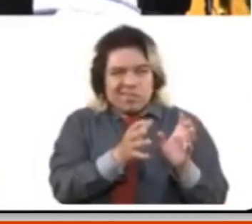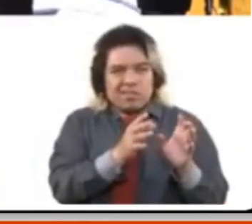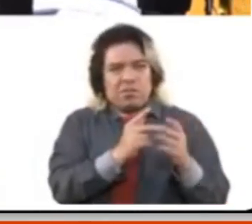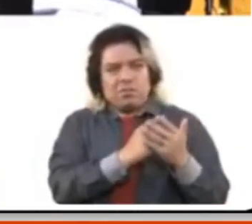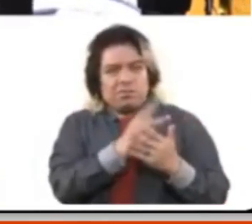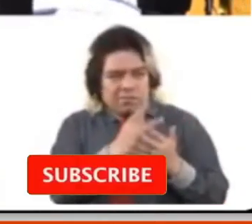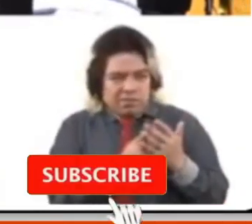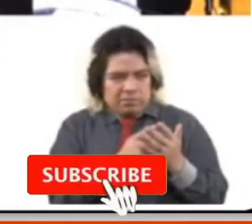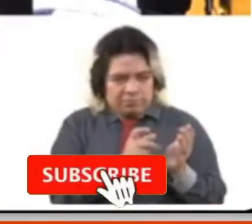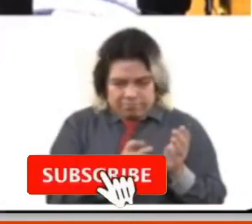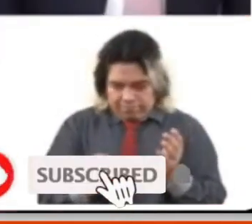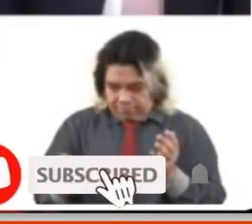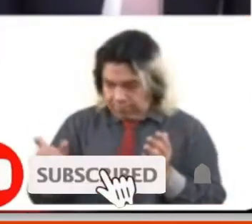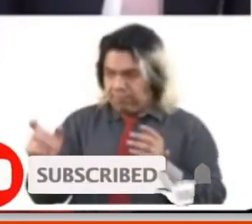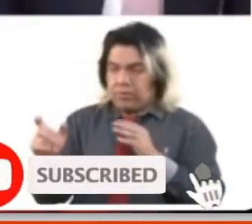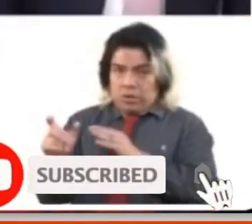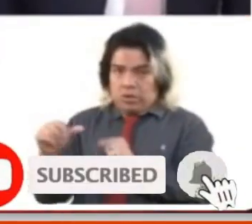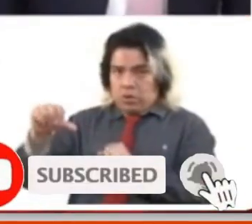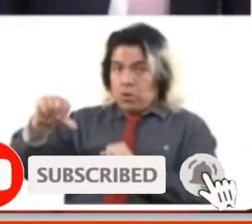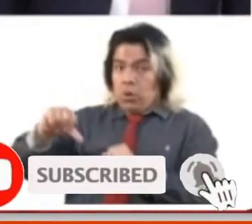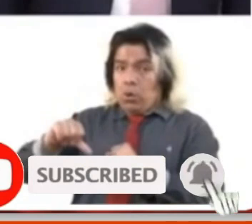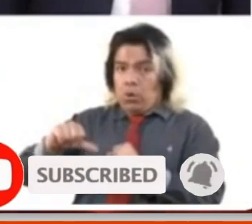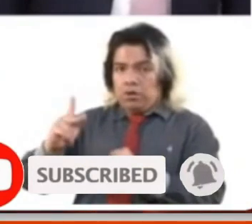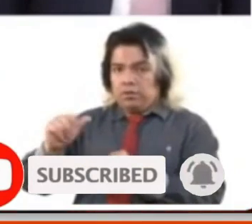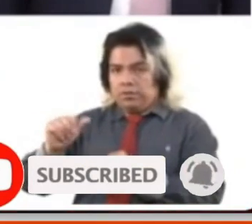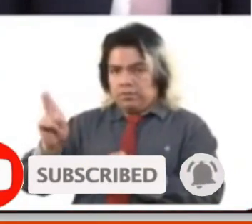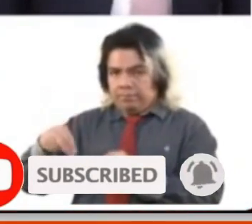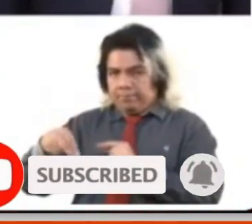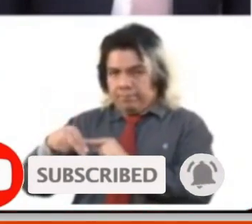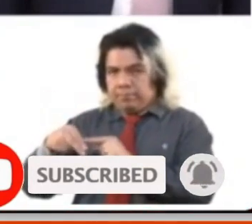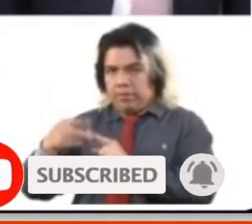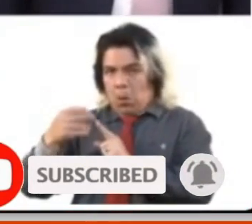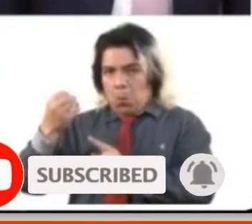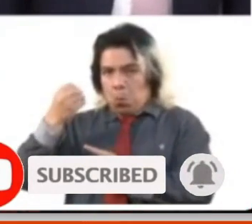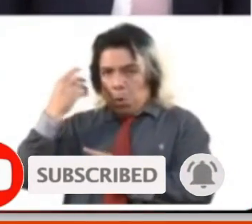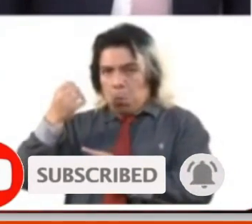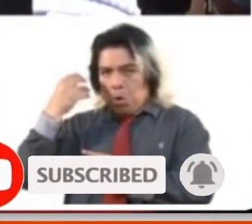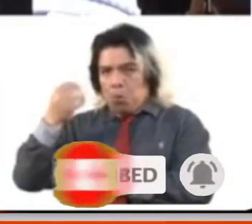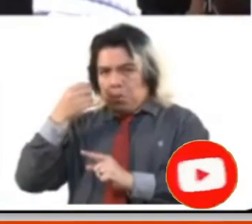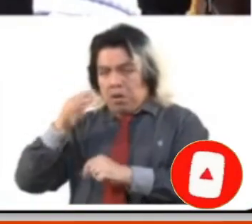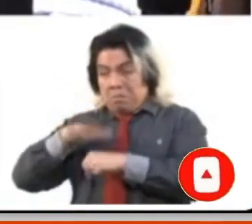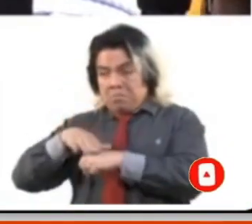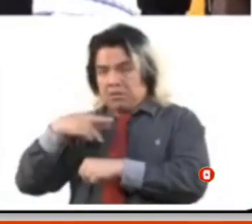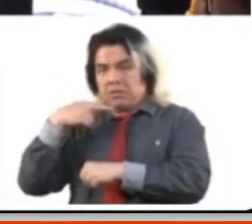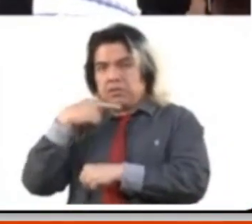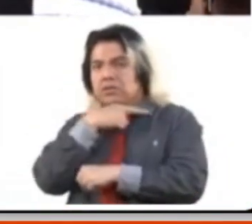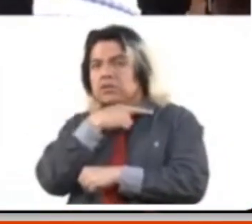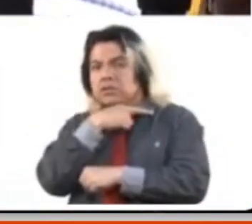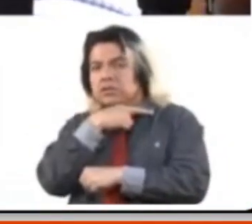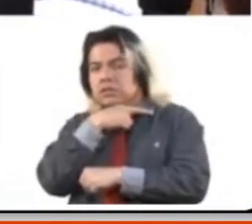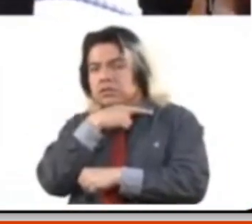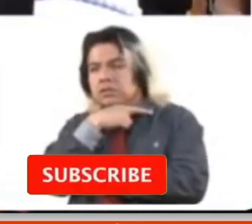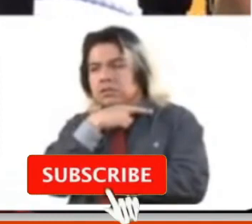estrategias? Uno. Dos, hoy precisamente el PAN convoca una conferencia de prensa urgente, PAN capitalino, en